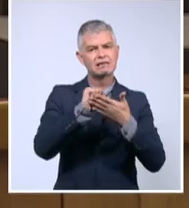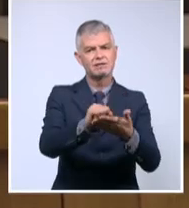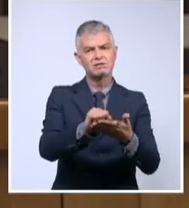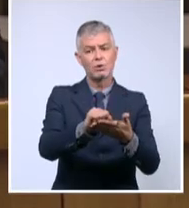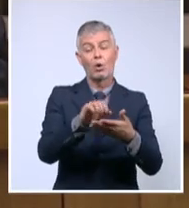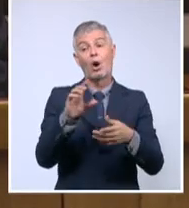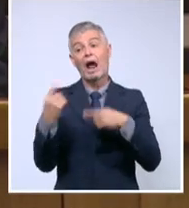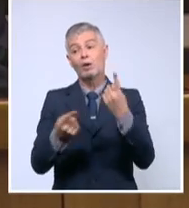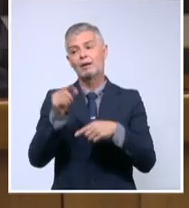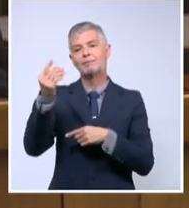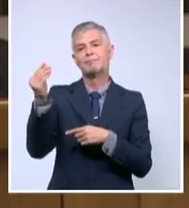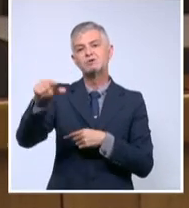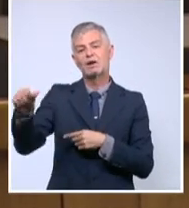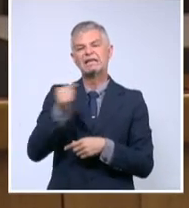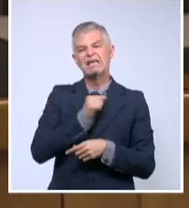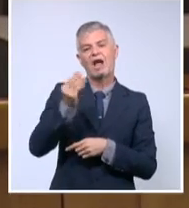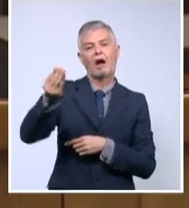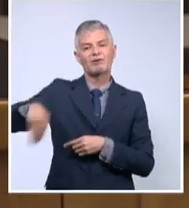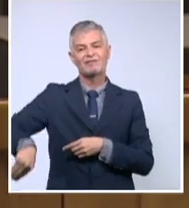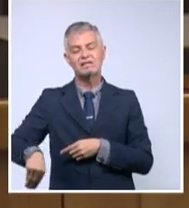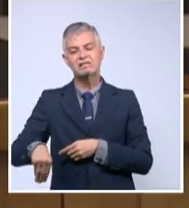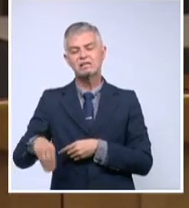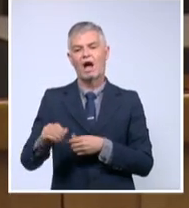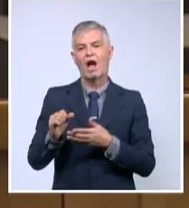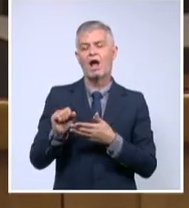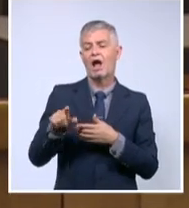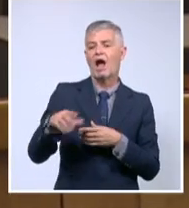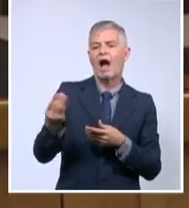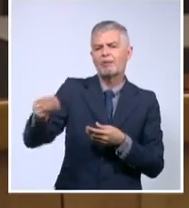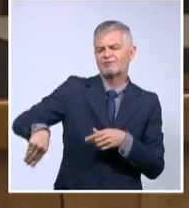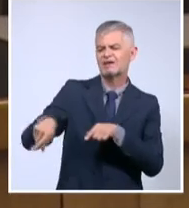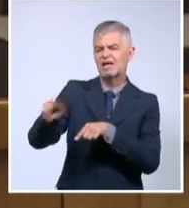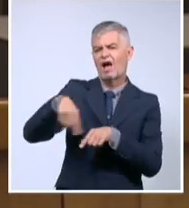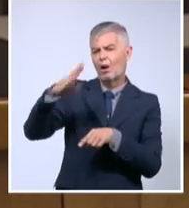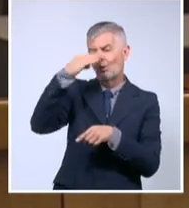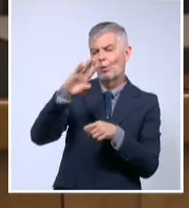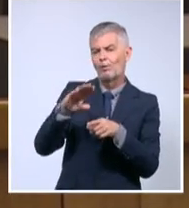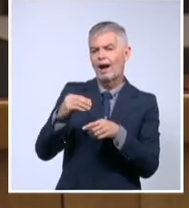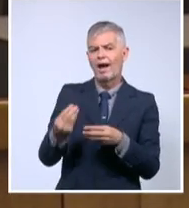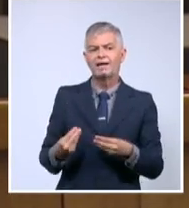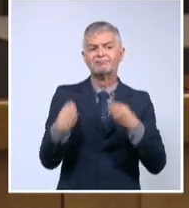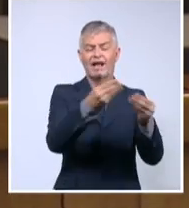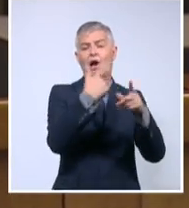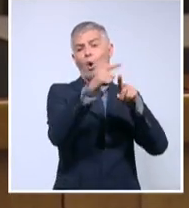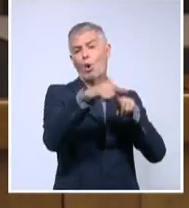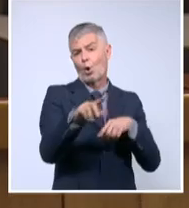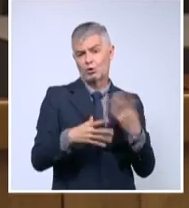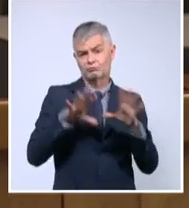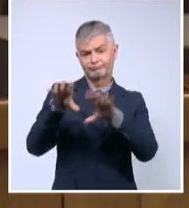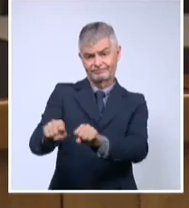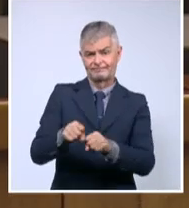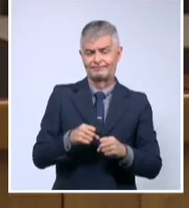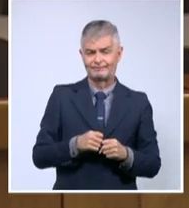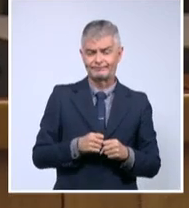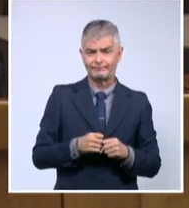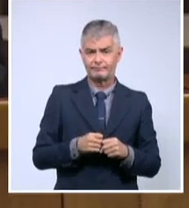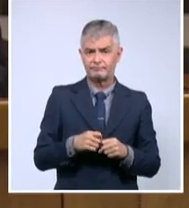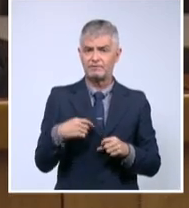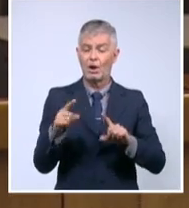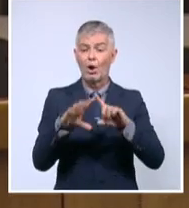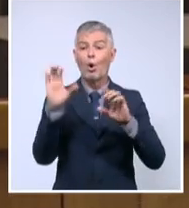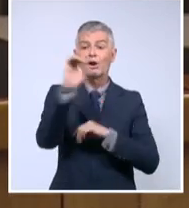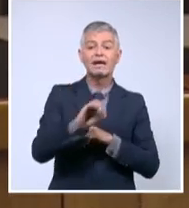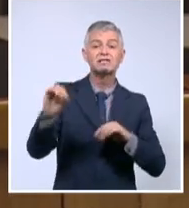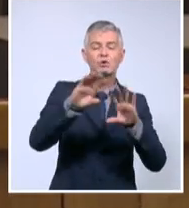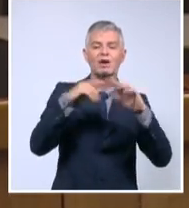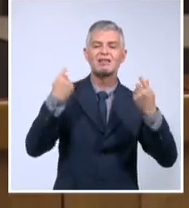otro. Las organizaciones políticas y de masas están llamadas a ser más proactivas e incluyentes, no descuidar